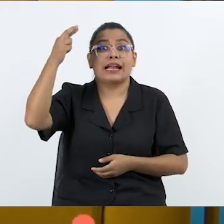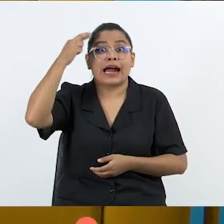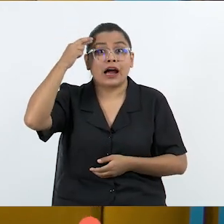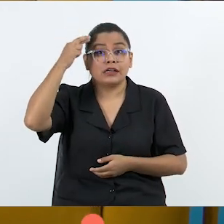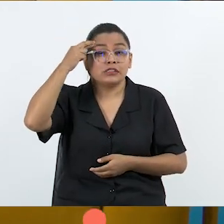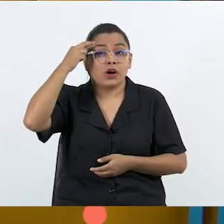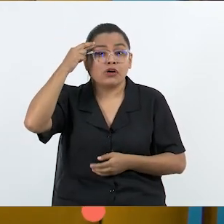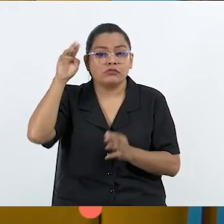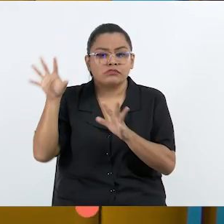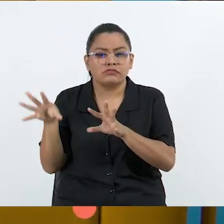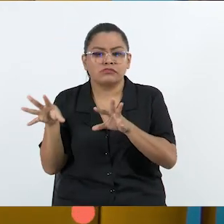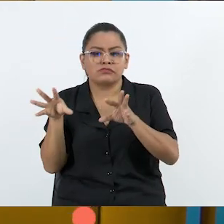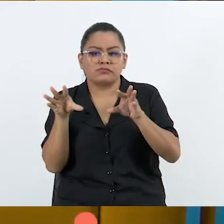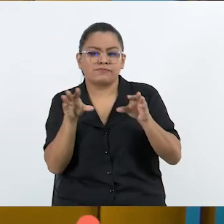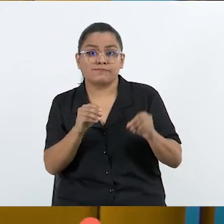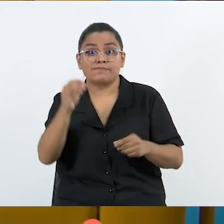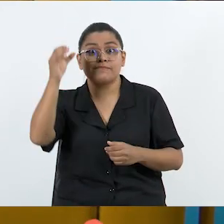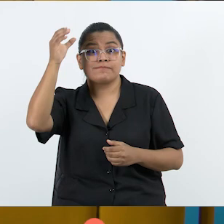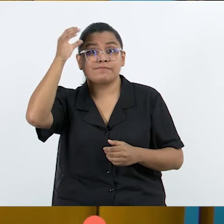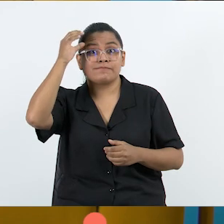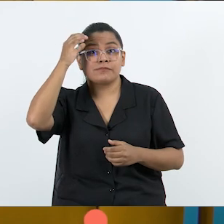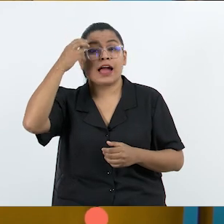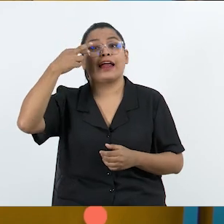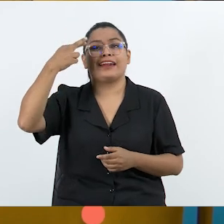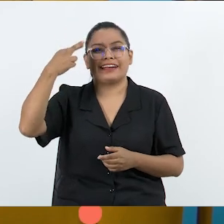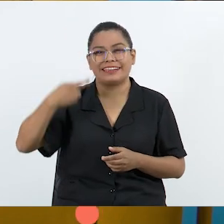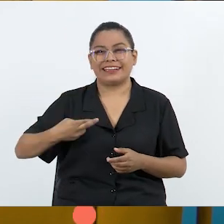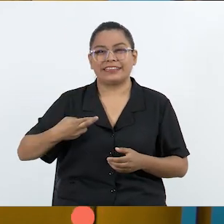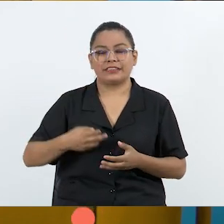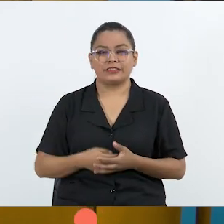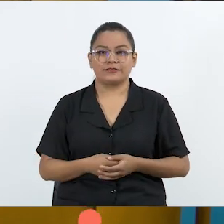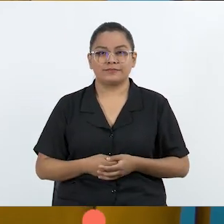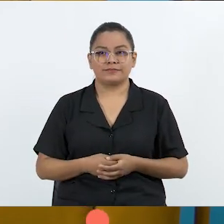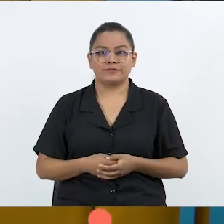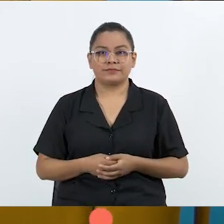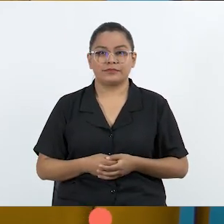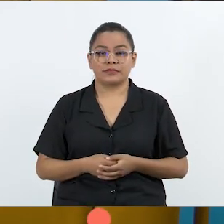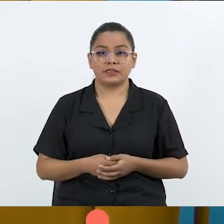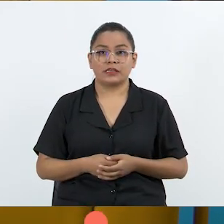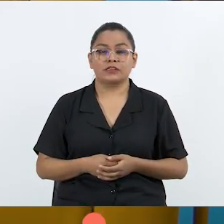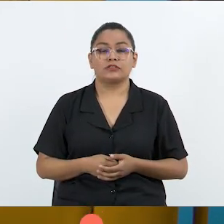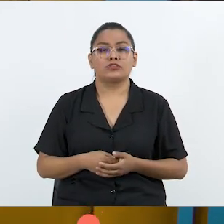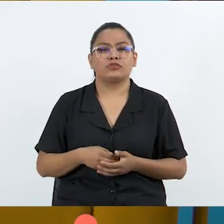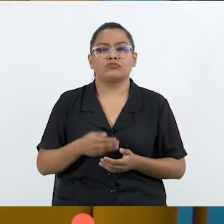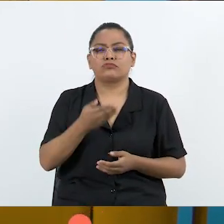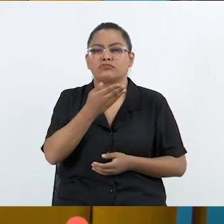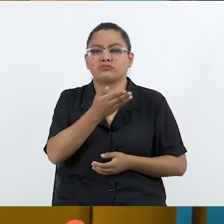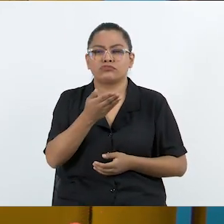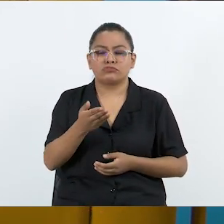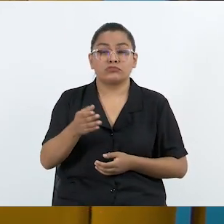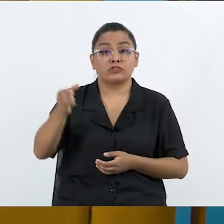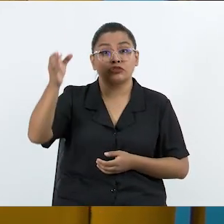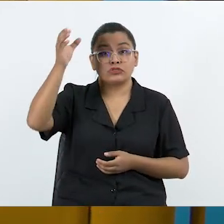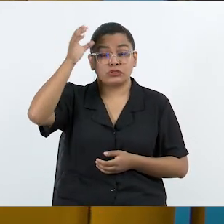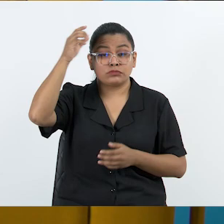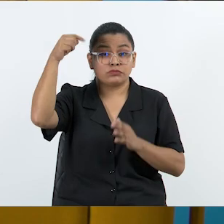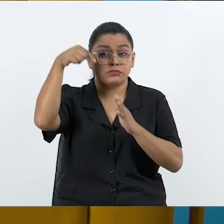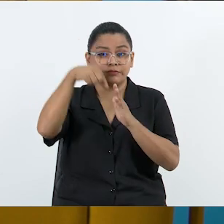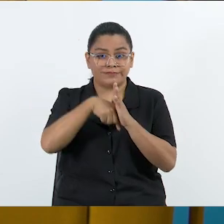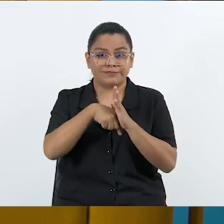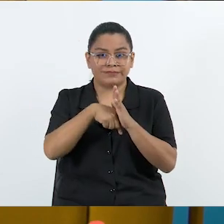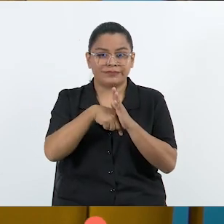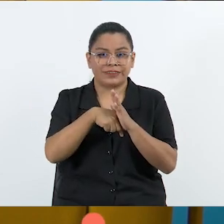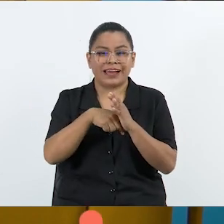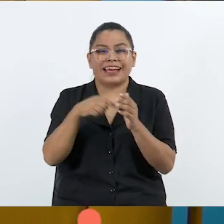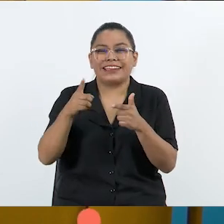significa raciocinio y aplicación del conocimiento a la realidad. Estos son ingredientes del conocimiento